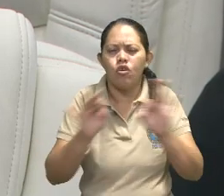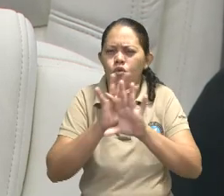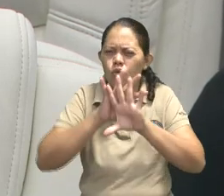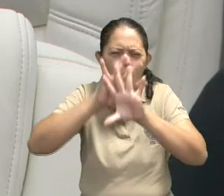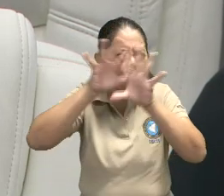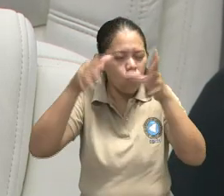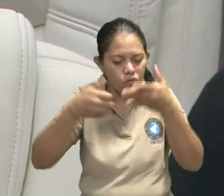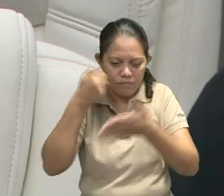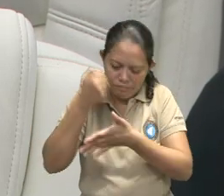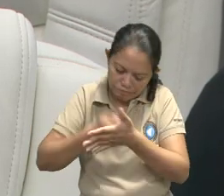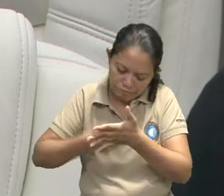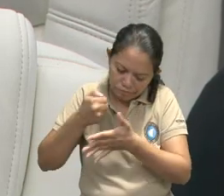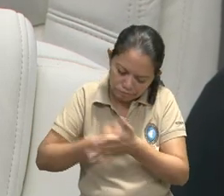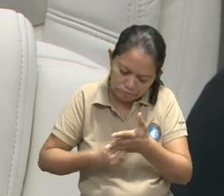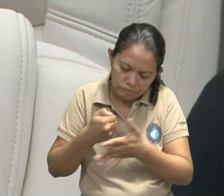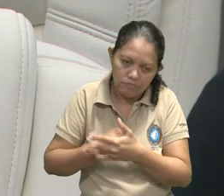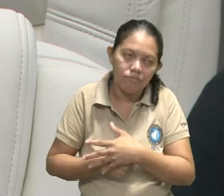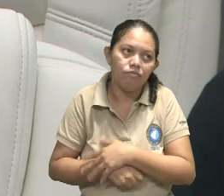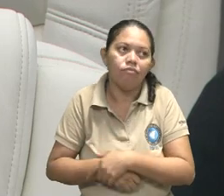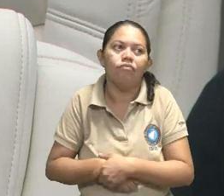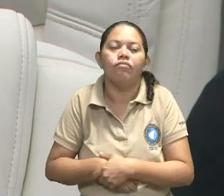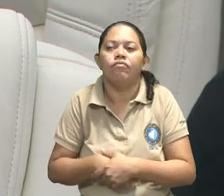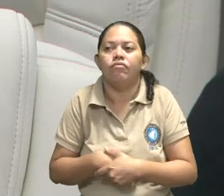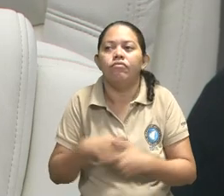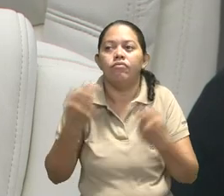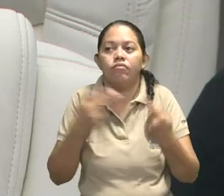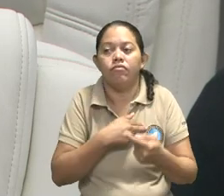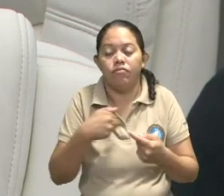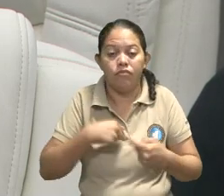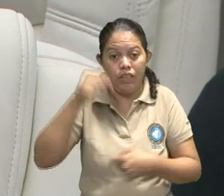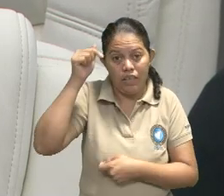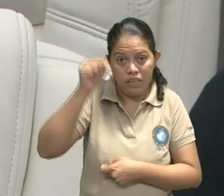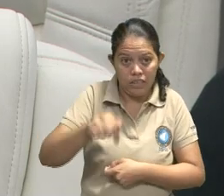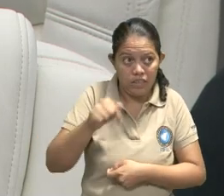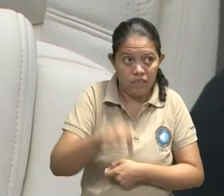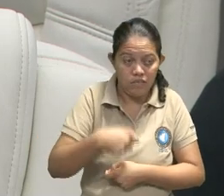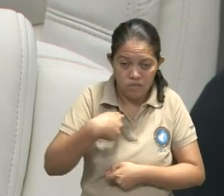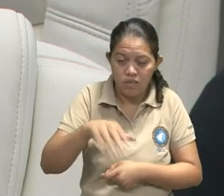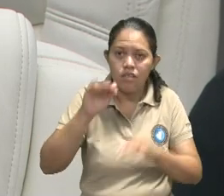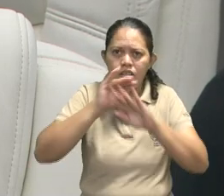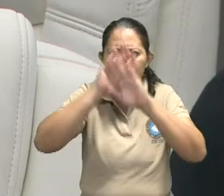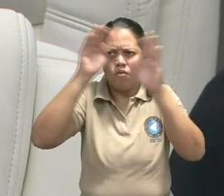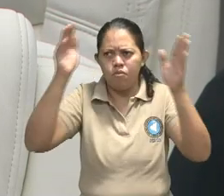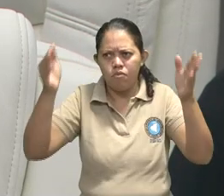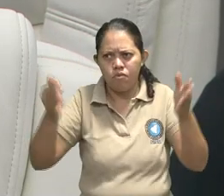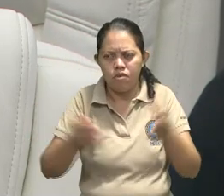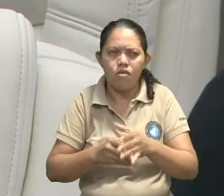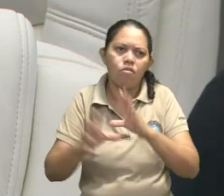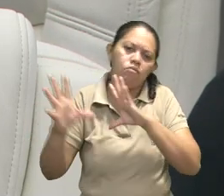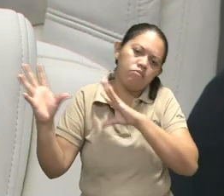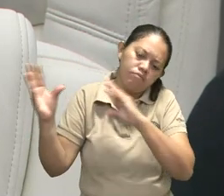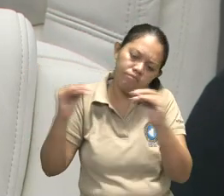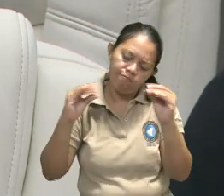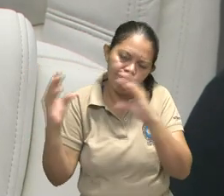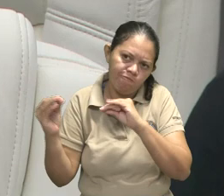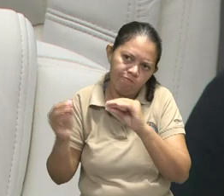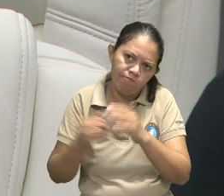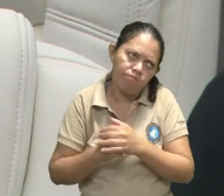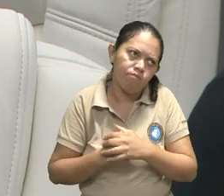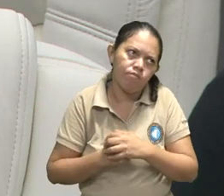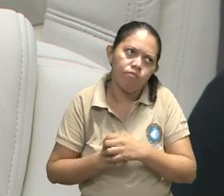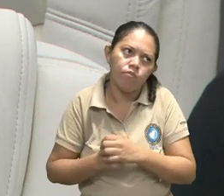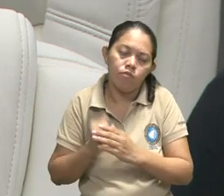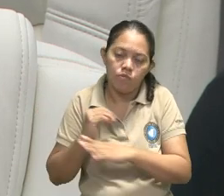un reto en materia legislativa. Actualmente en el mundo se discute sobre las regulaciones en materia